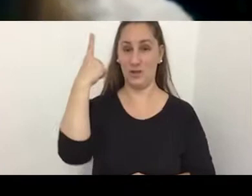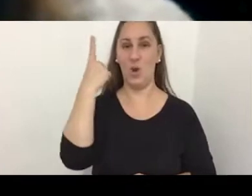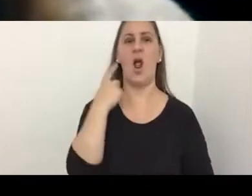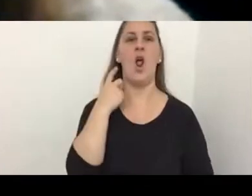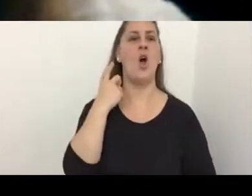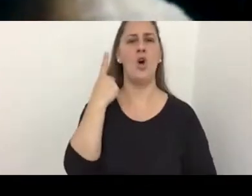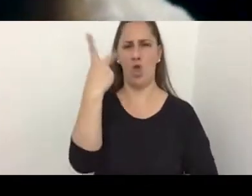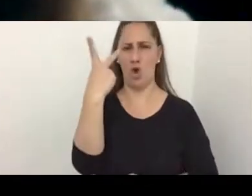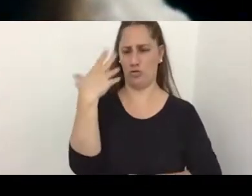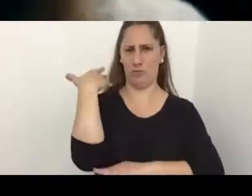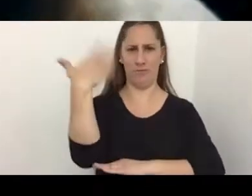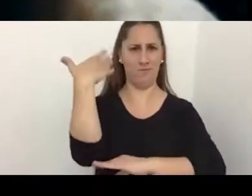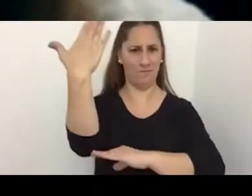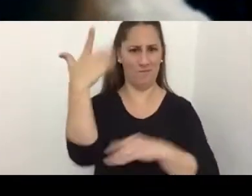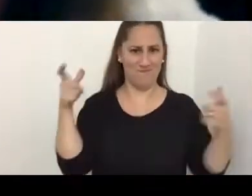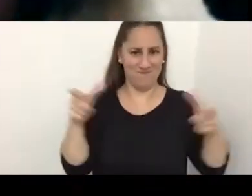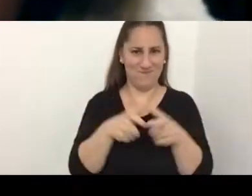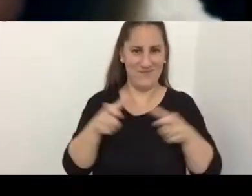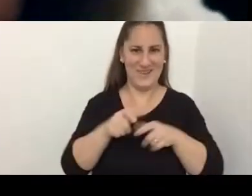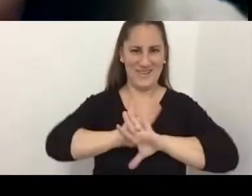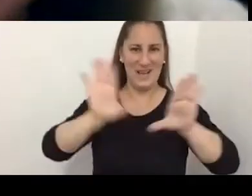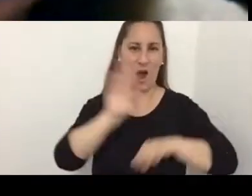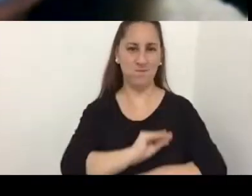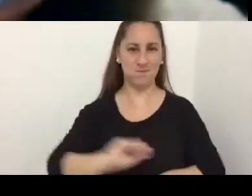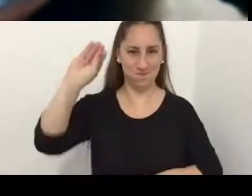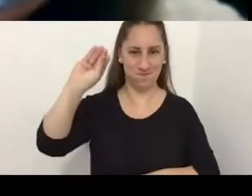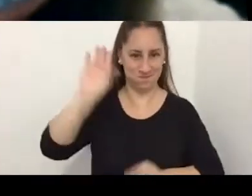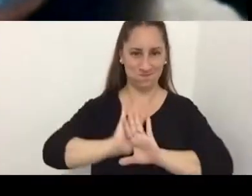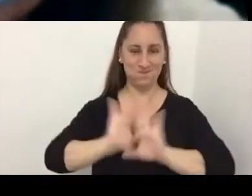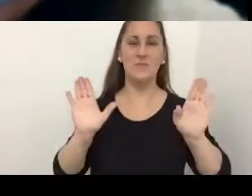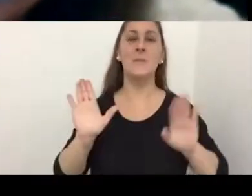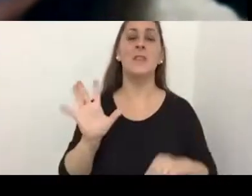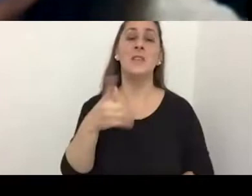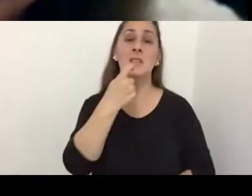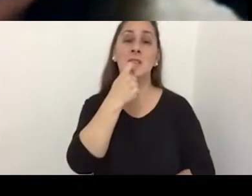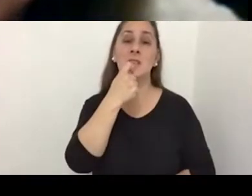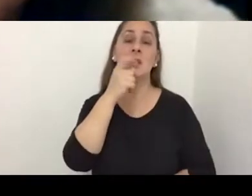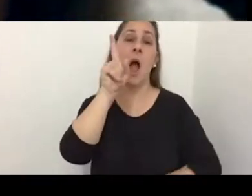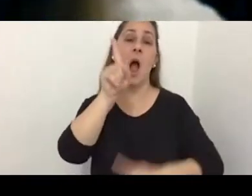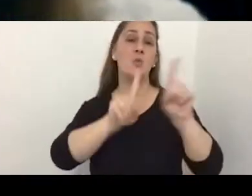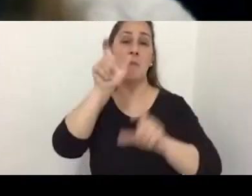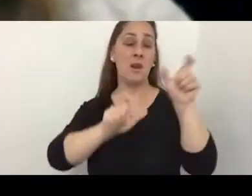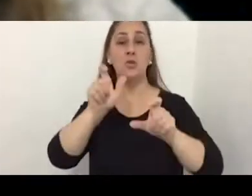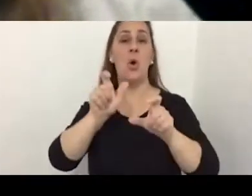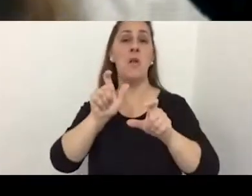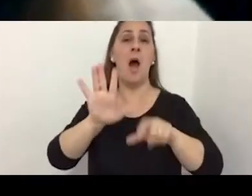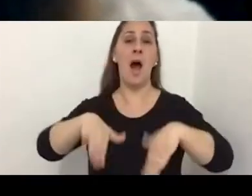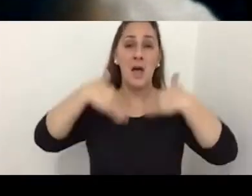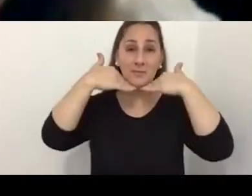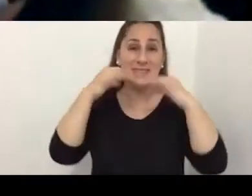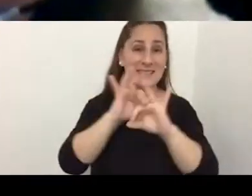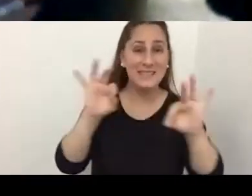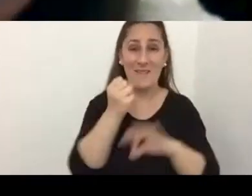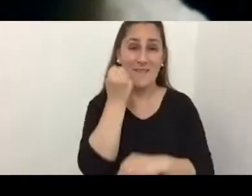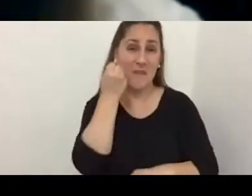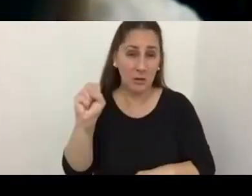los dos primeros encuentros, así que si alguno no estuvo en alguno de ellos, lo puede ver por